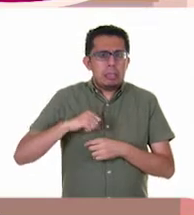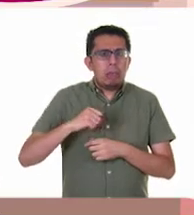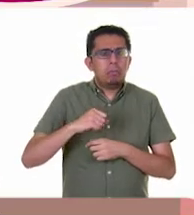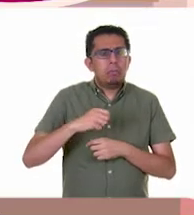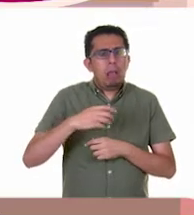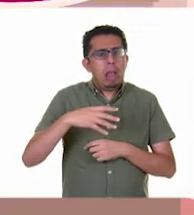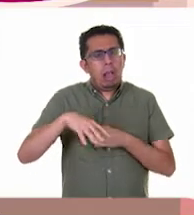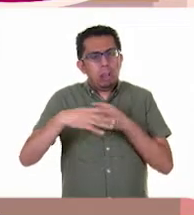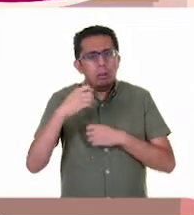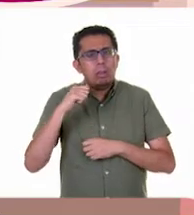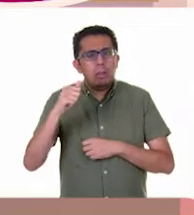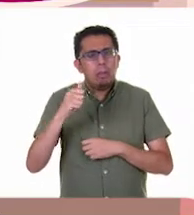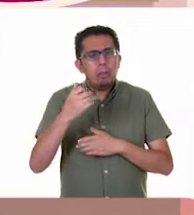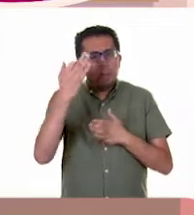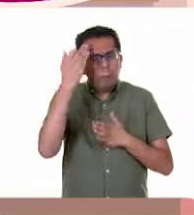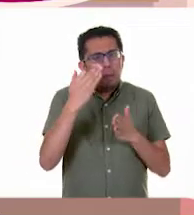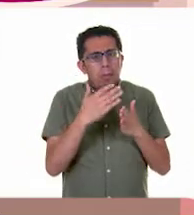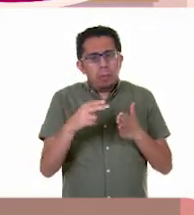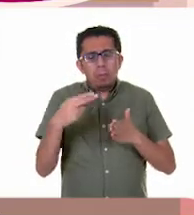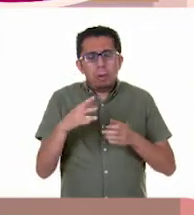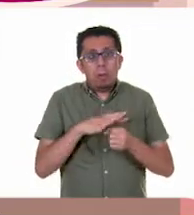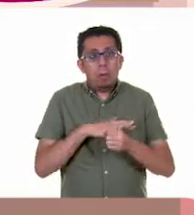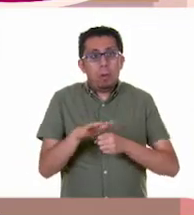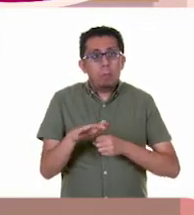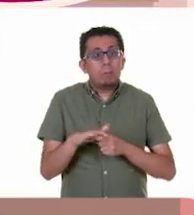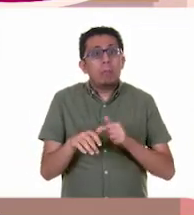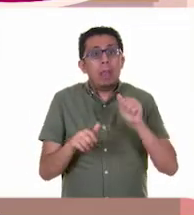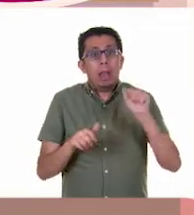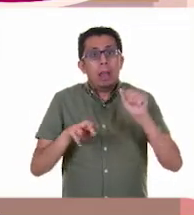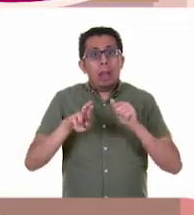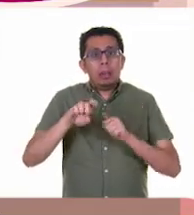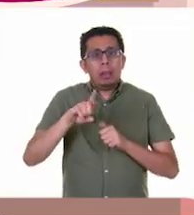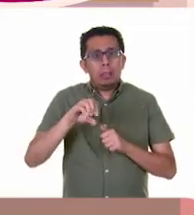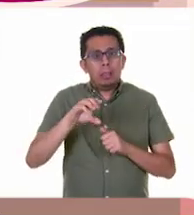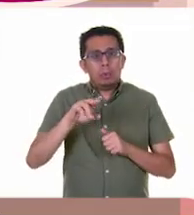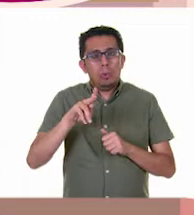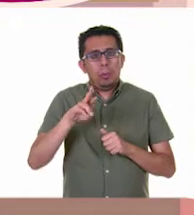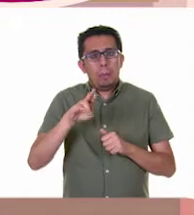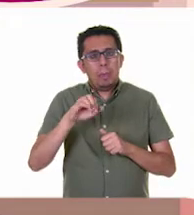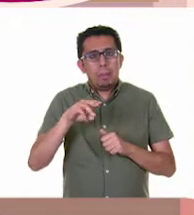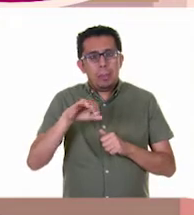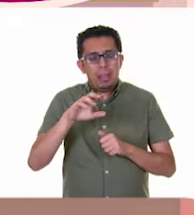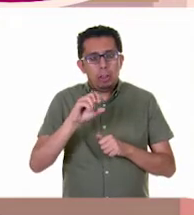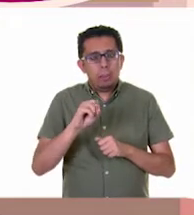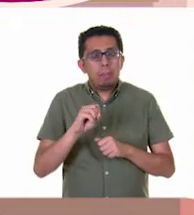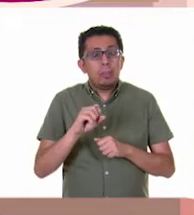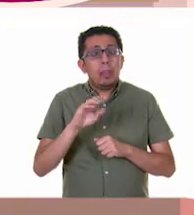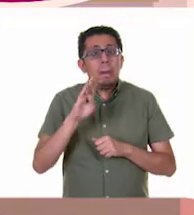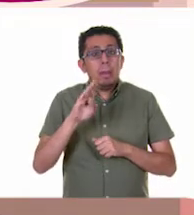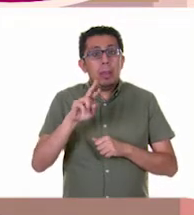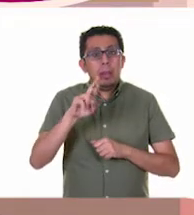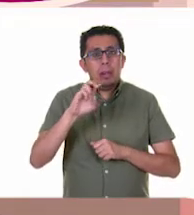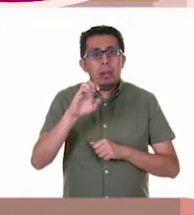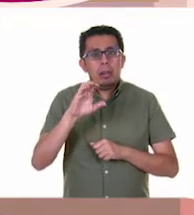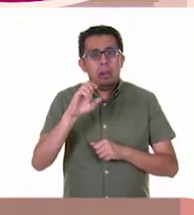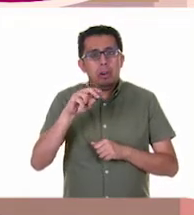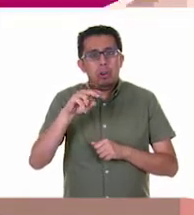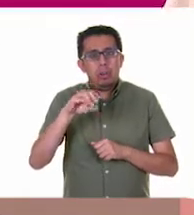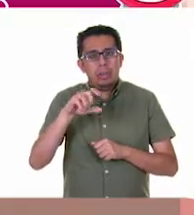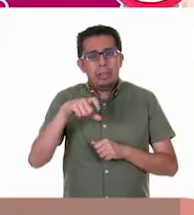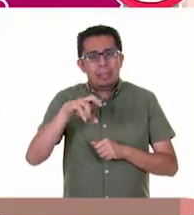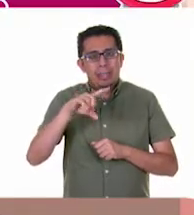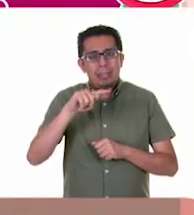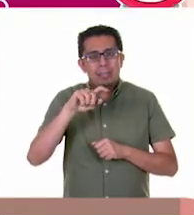XVI? A. Redescubrimiento. B. Reconquista. C.